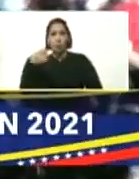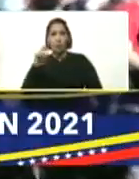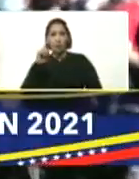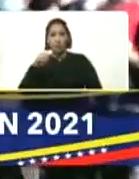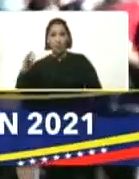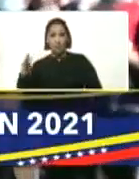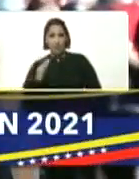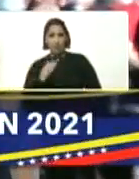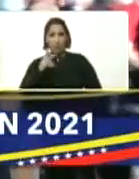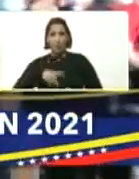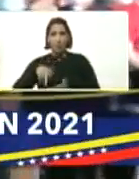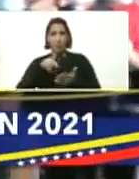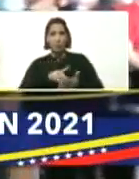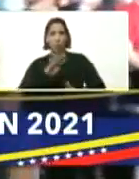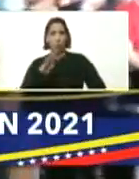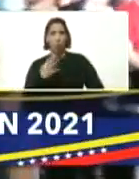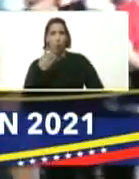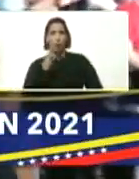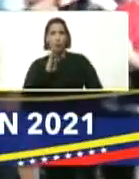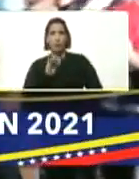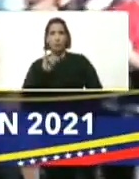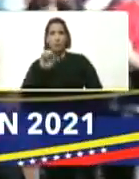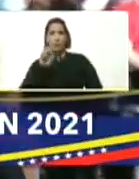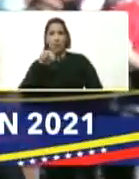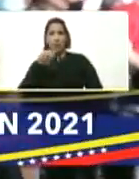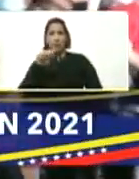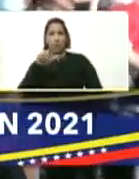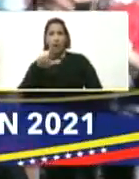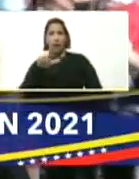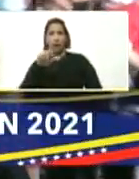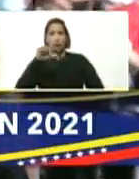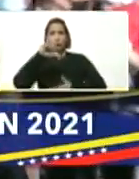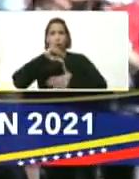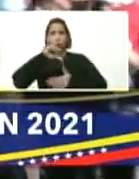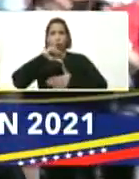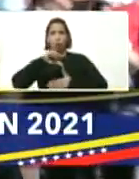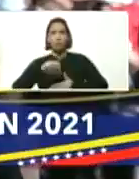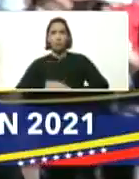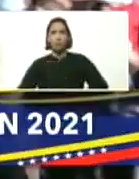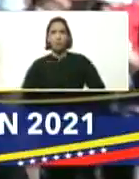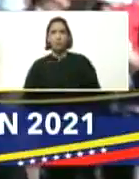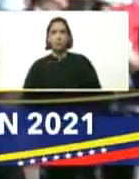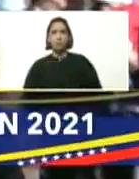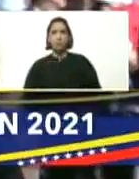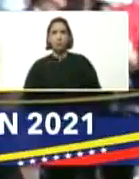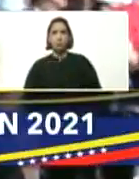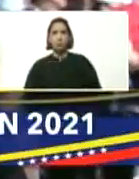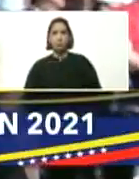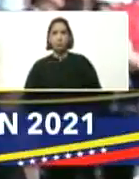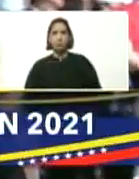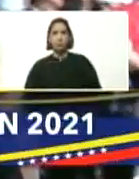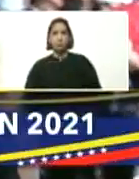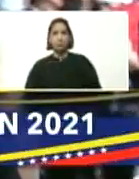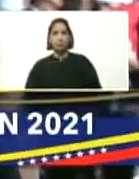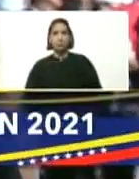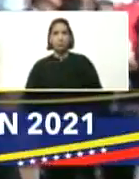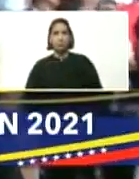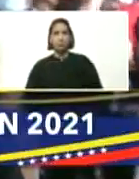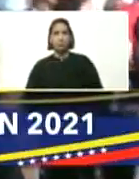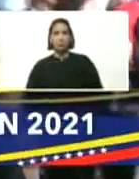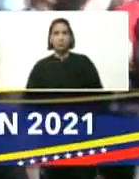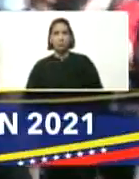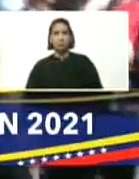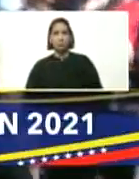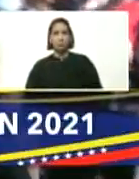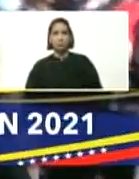a participar en esta cuarta Bienal del Sur. Content de venir ici en compagnie